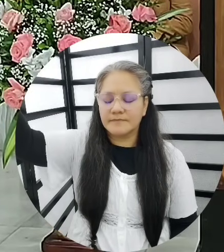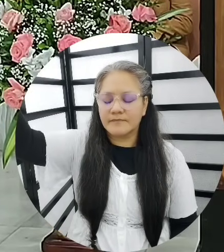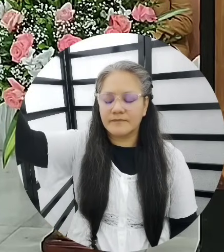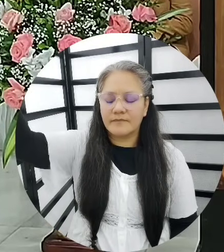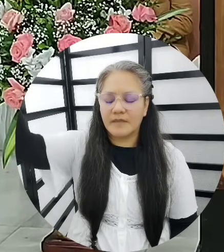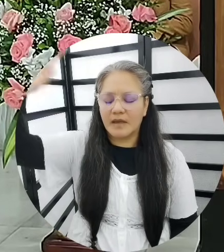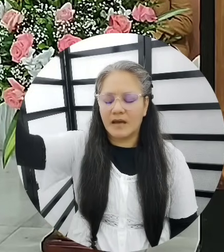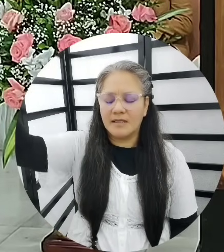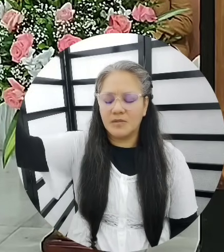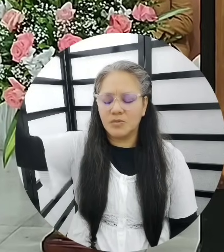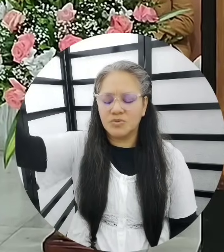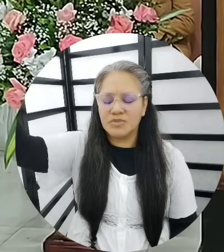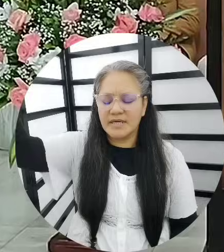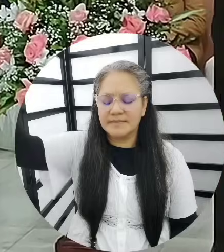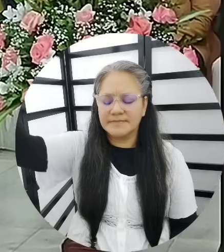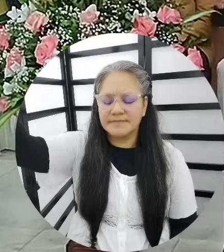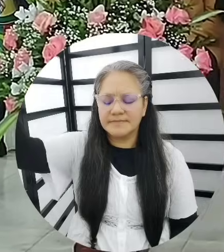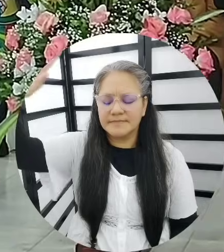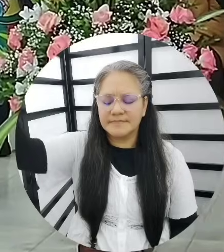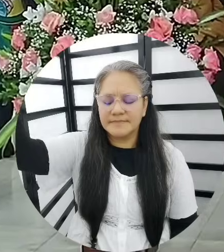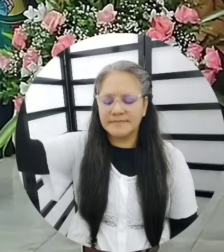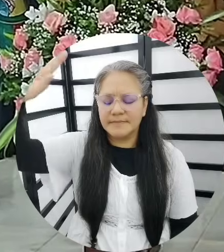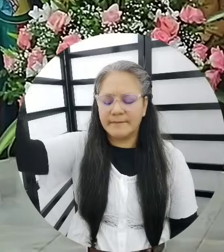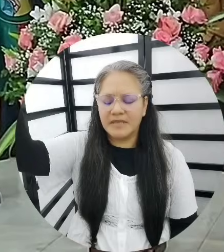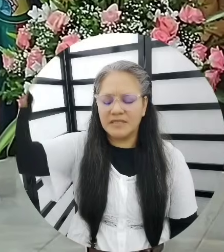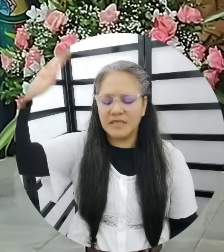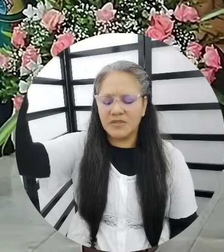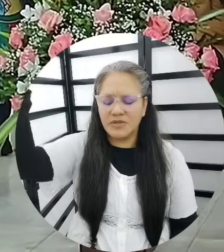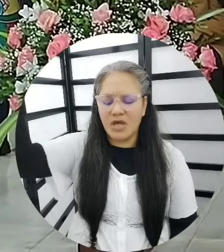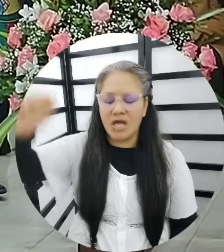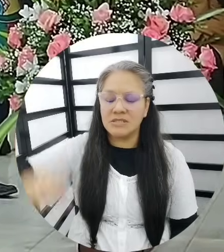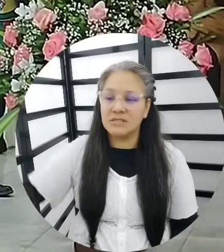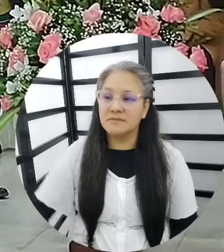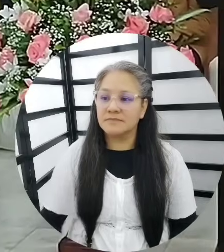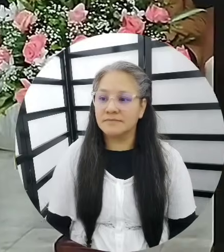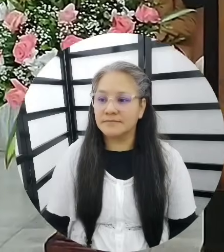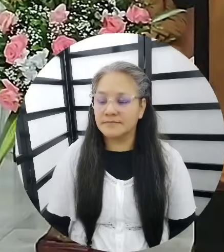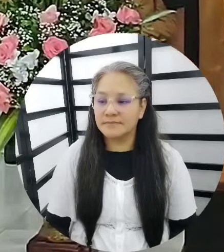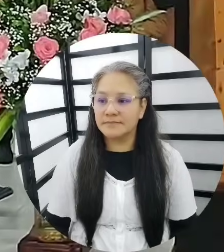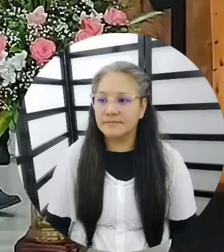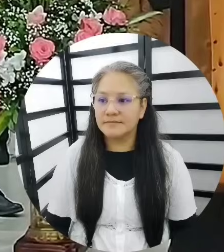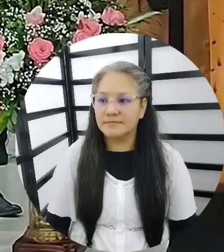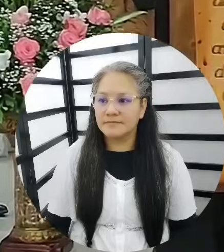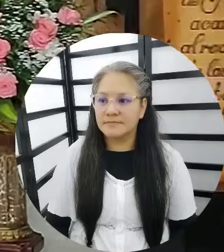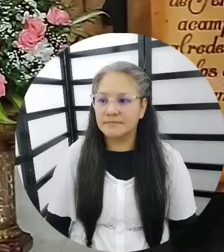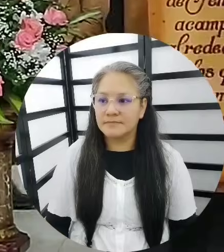de mando llame, que es Jesús, para llevarnos con Él.